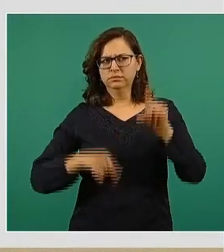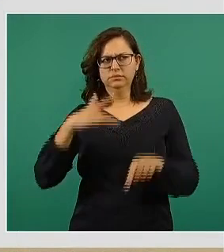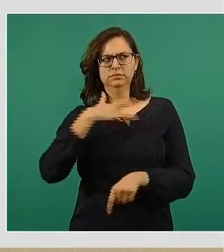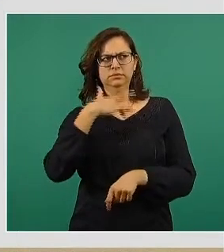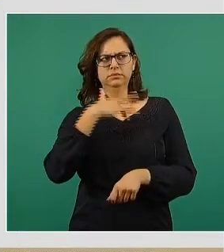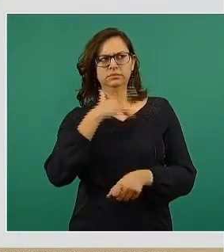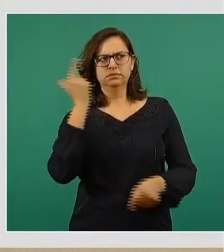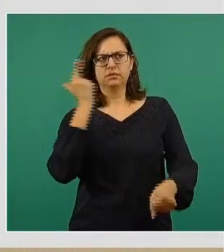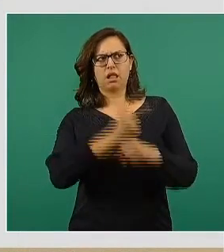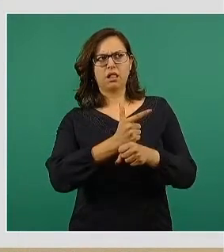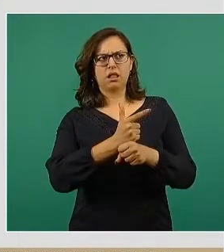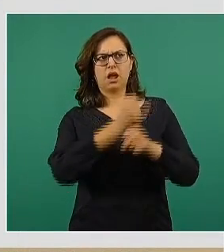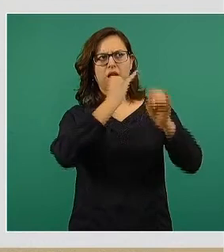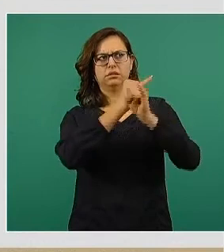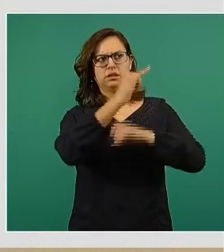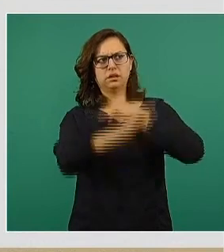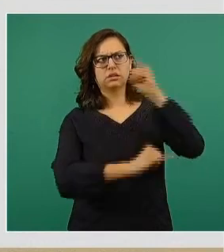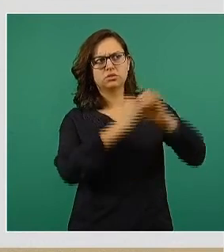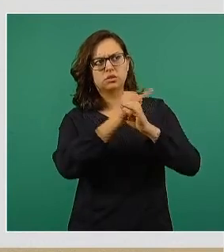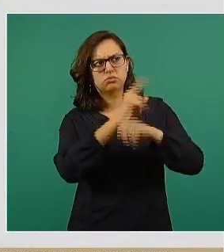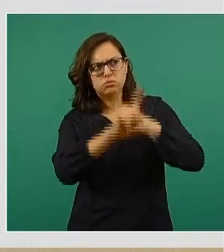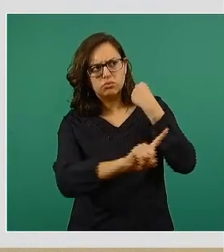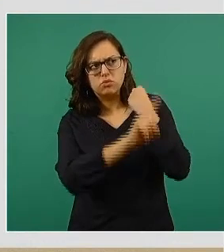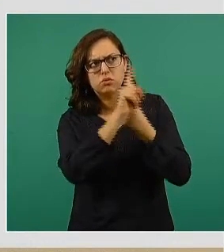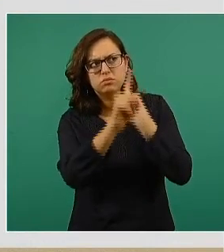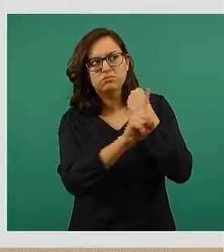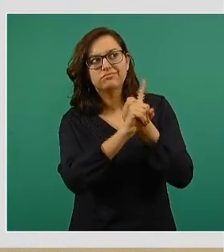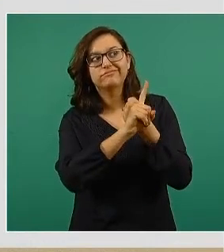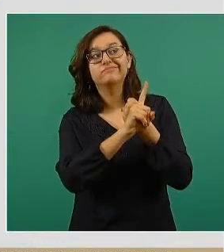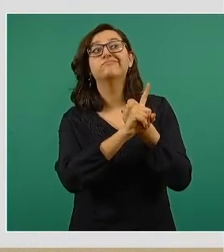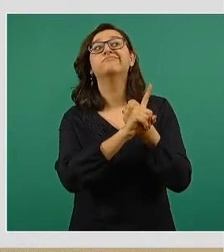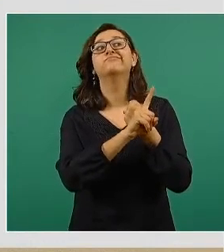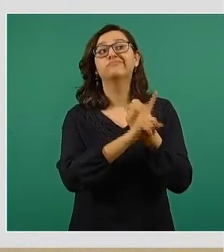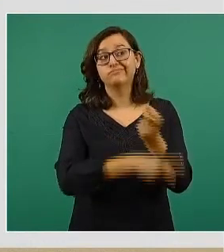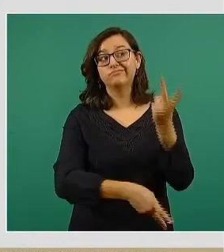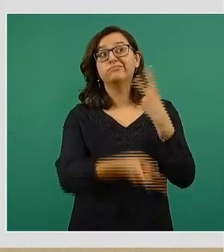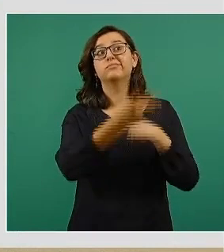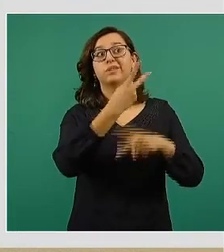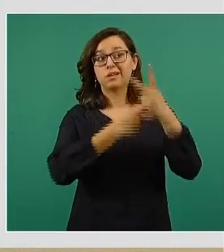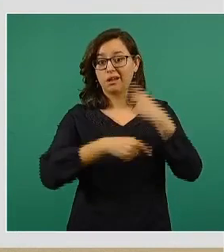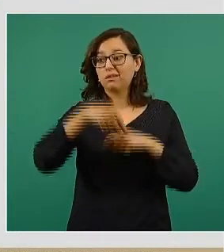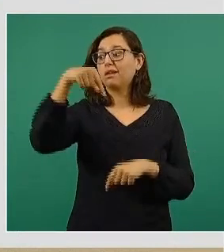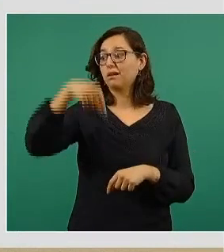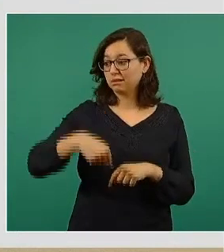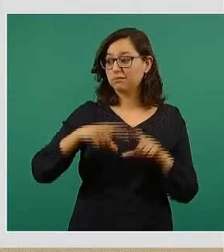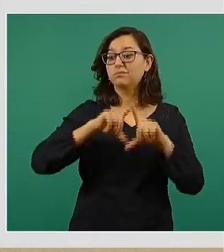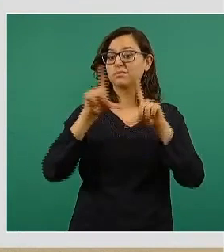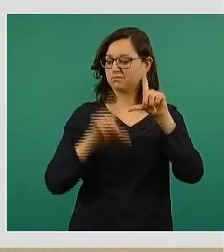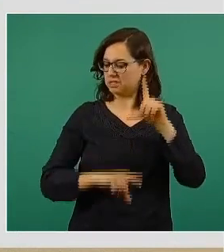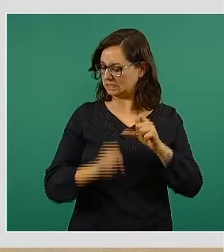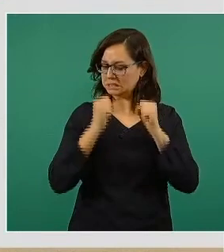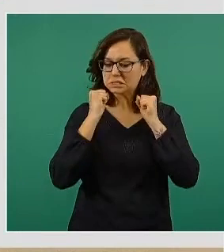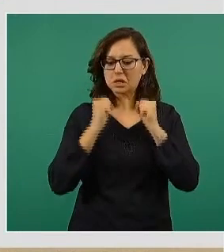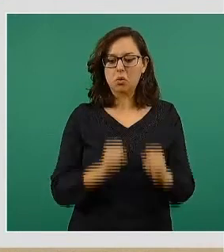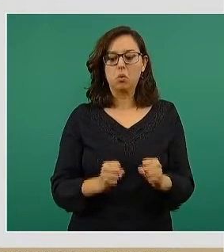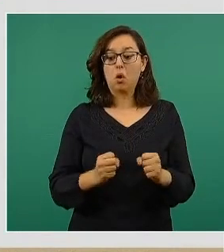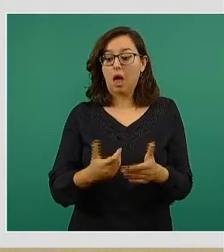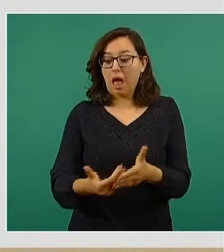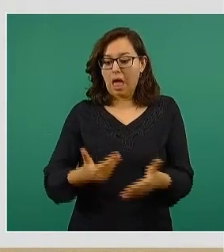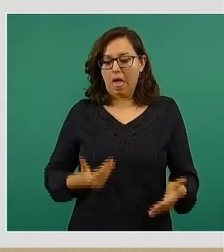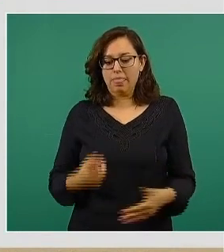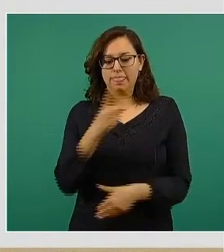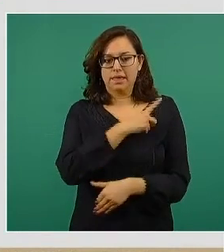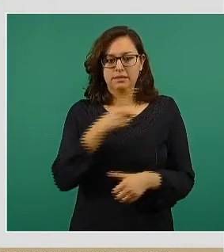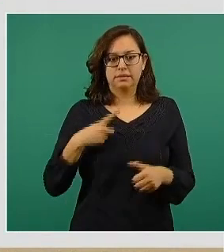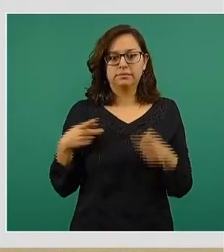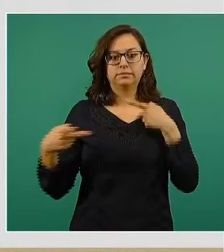tarde que temprano de seguro llegaría al país y sobre el cual teníamos que trabajar. Y esto se refiere precisamente al monitoreo y